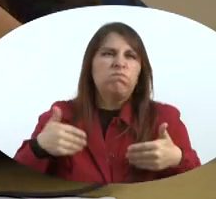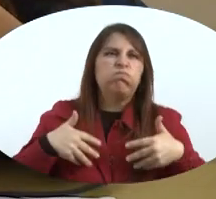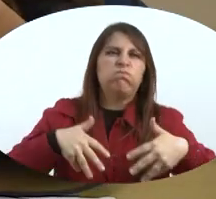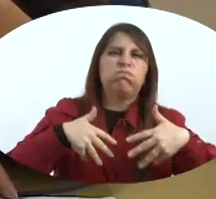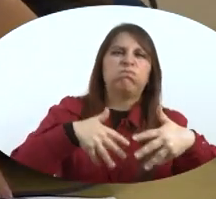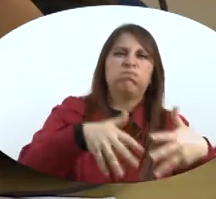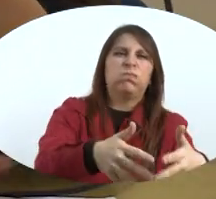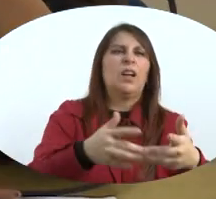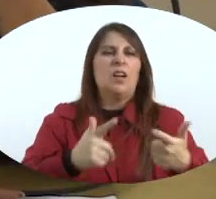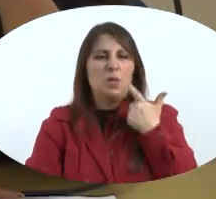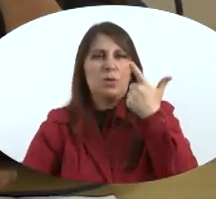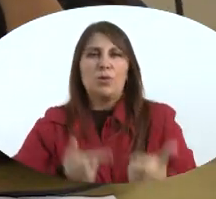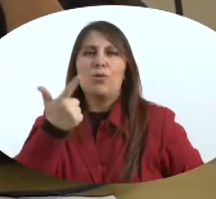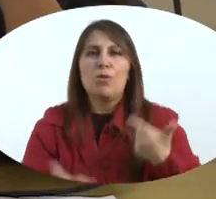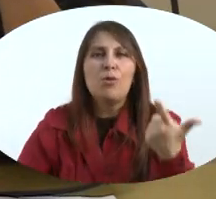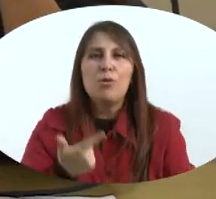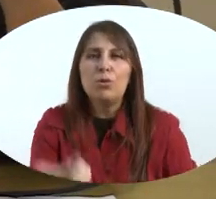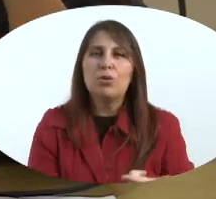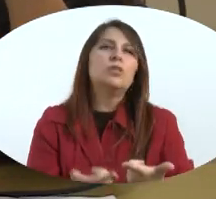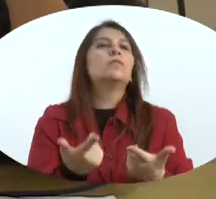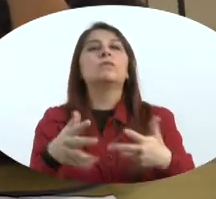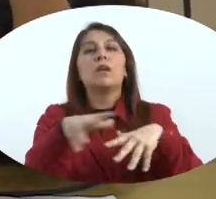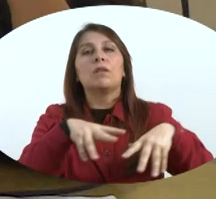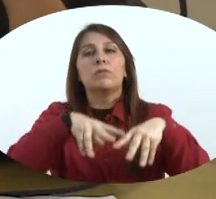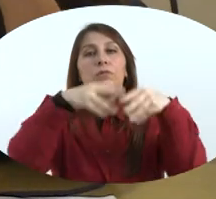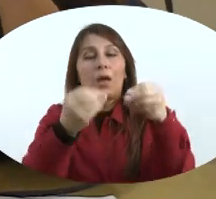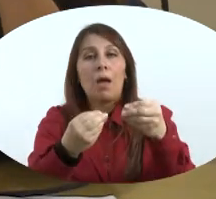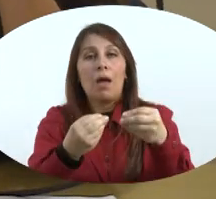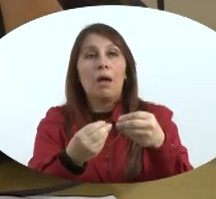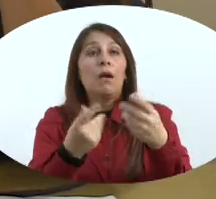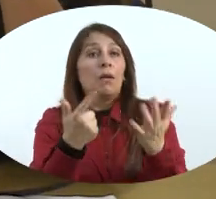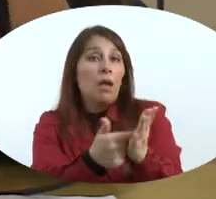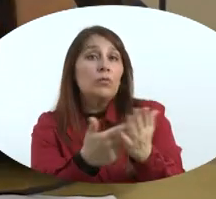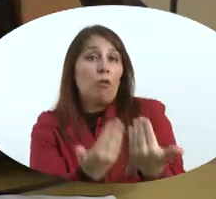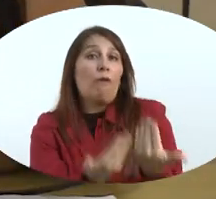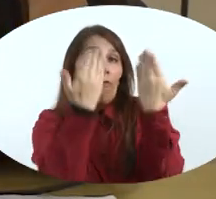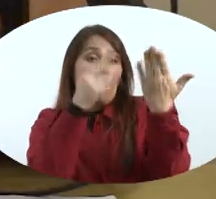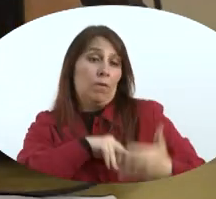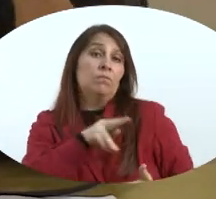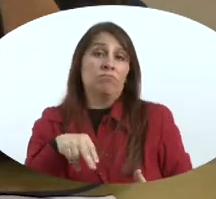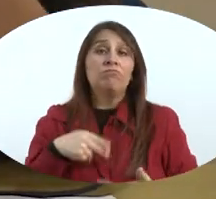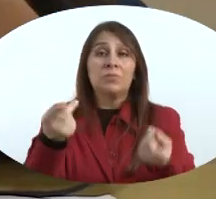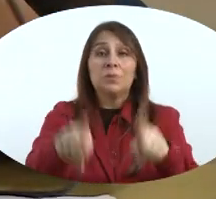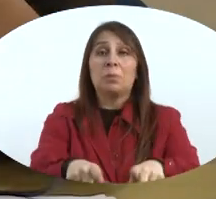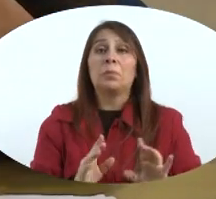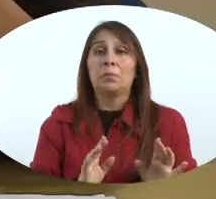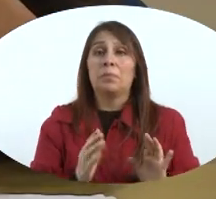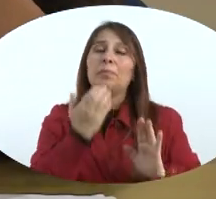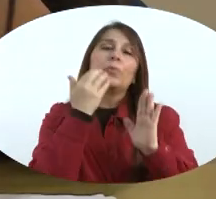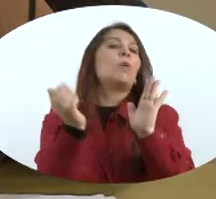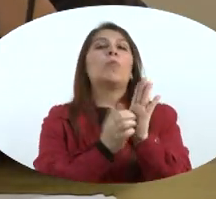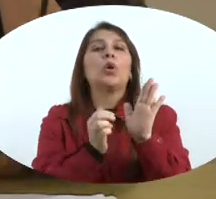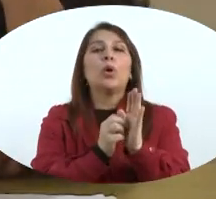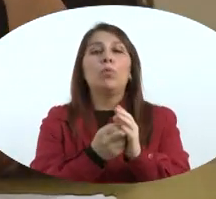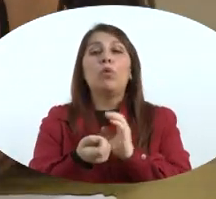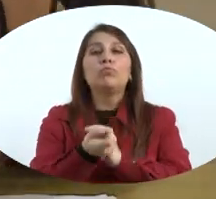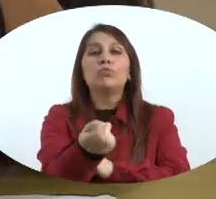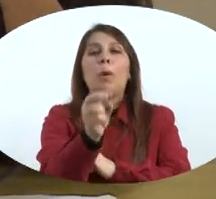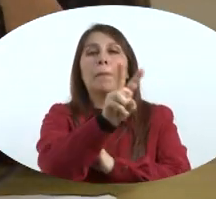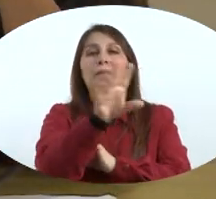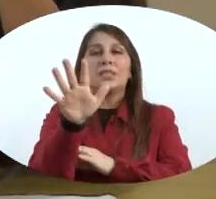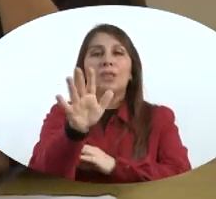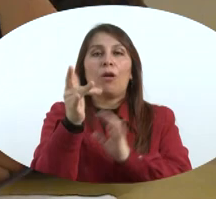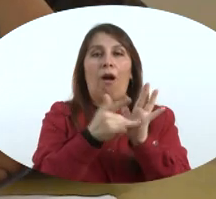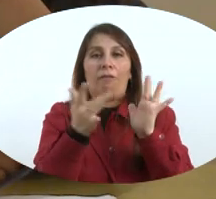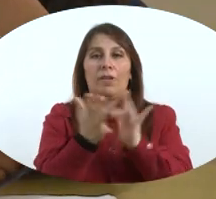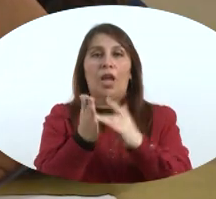luchas que dan diferentes sectores de la sociedad que también se enmarca en un beneficio para nosotros como lo es este el 25 de abril que